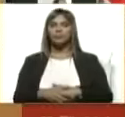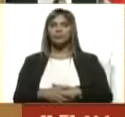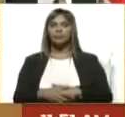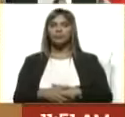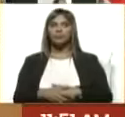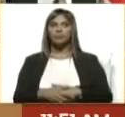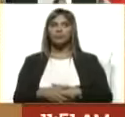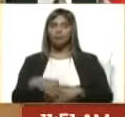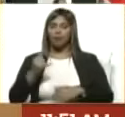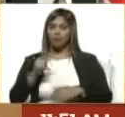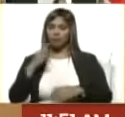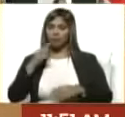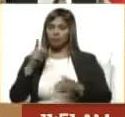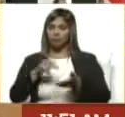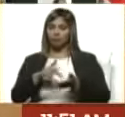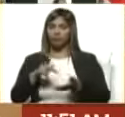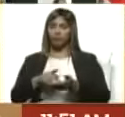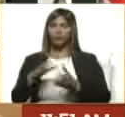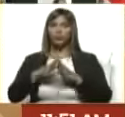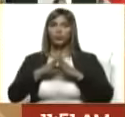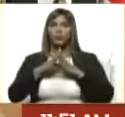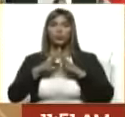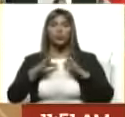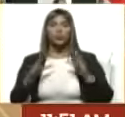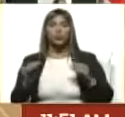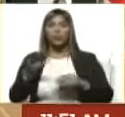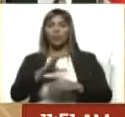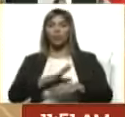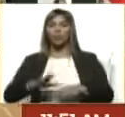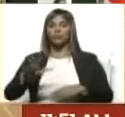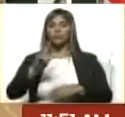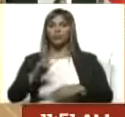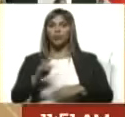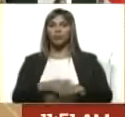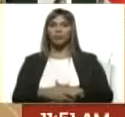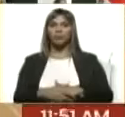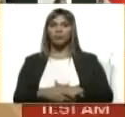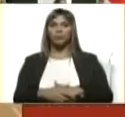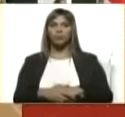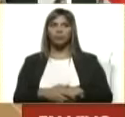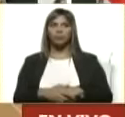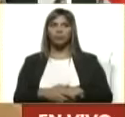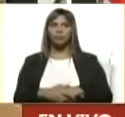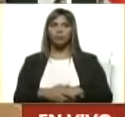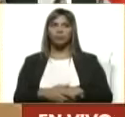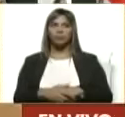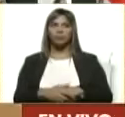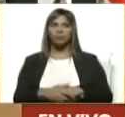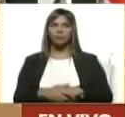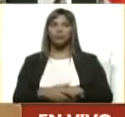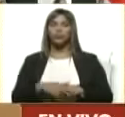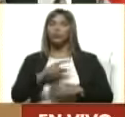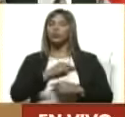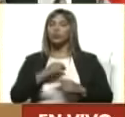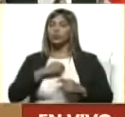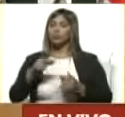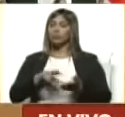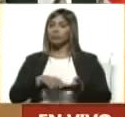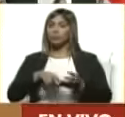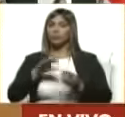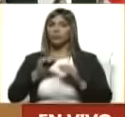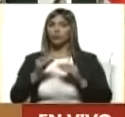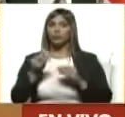que tenemos presencia física en todo el territorio nacional, en todo el territorio nacional. Hemos insistido, ustedes